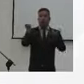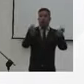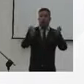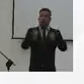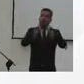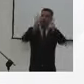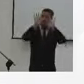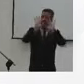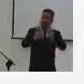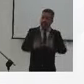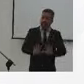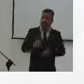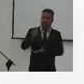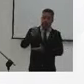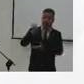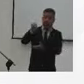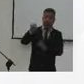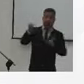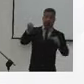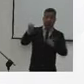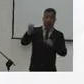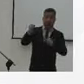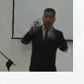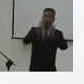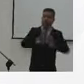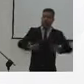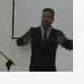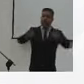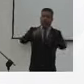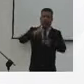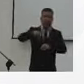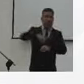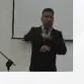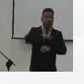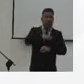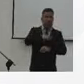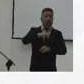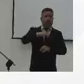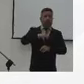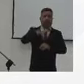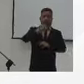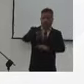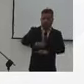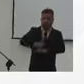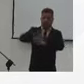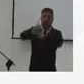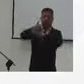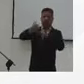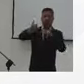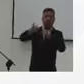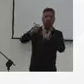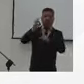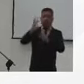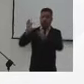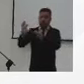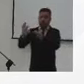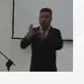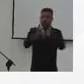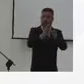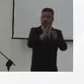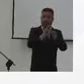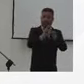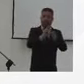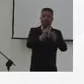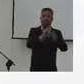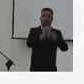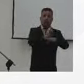control de transparencia de esos recursos. Para nosotros es fundamental que podamos tener una dirección que siempre